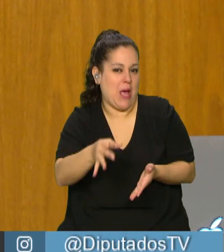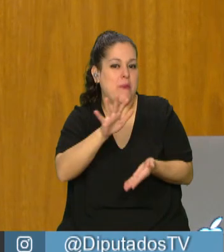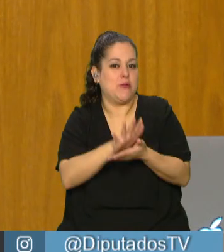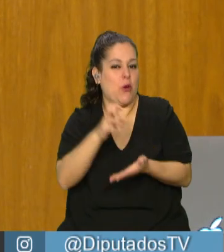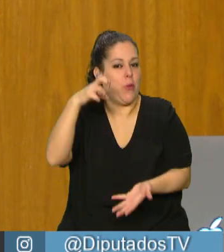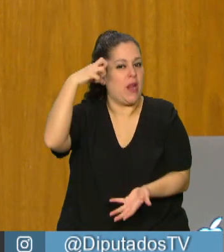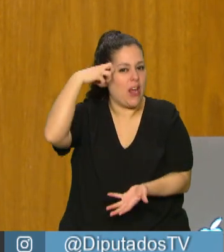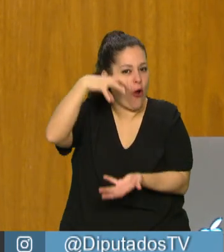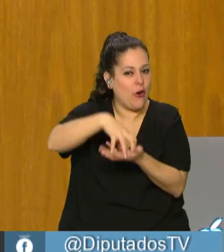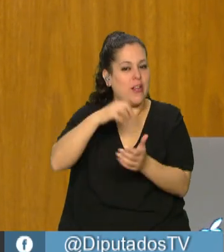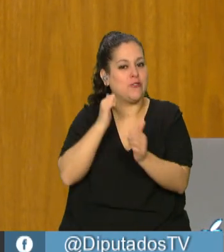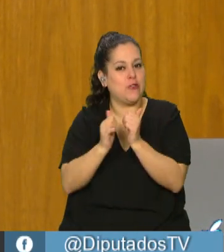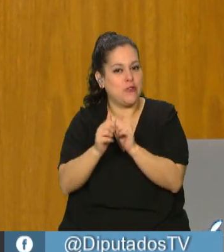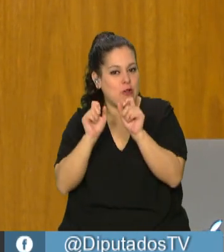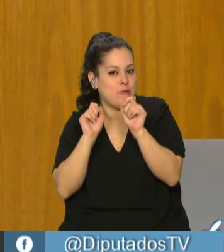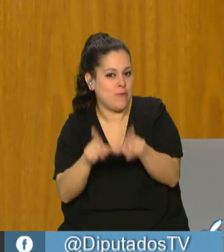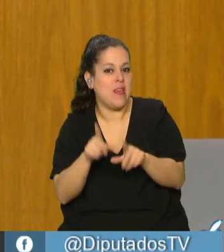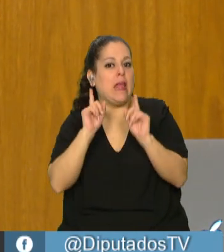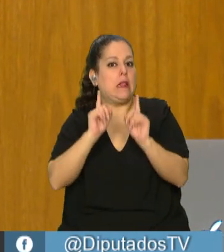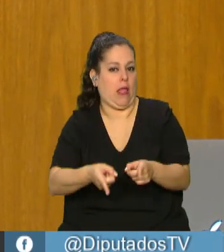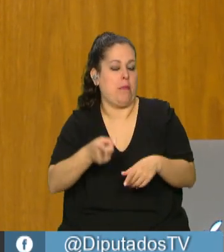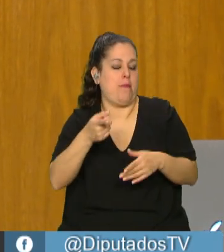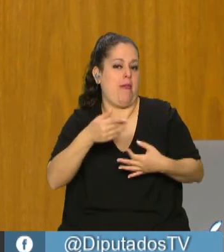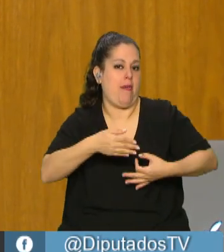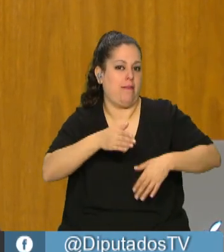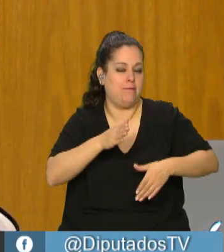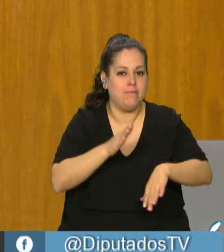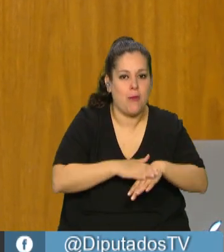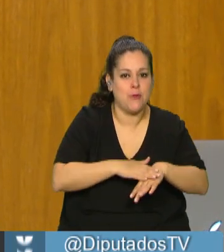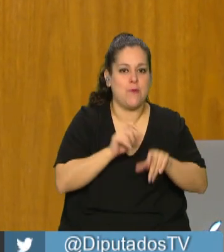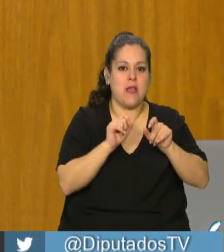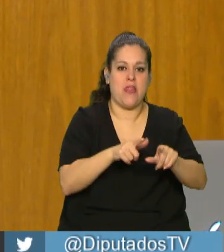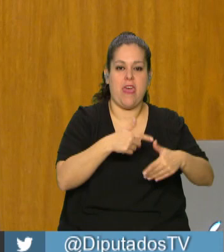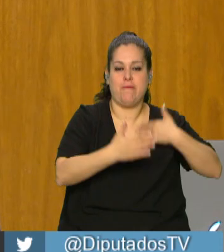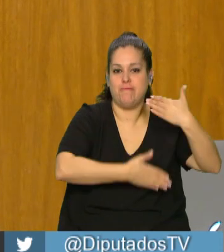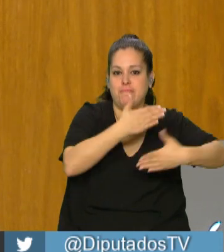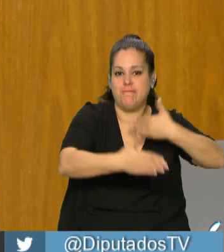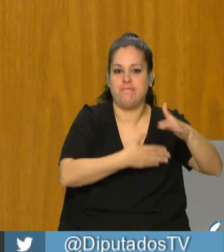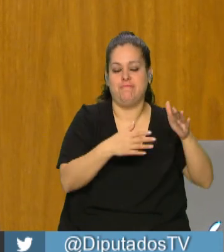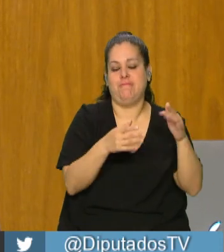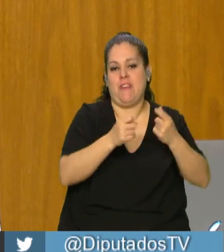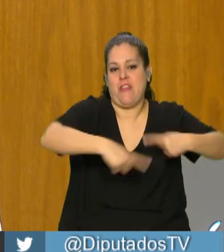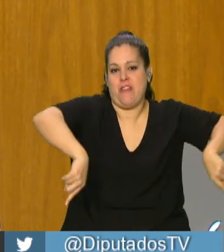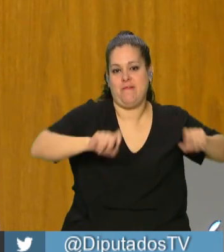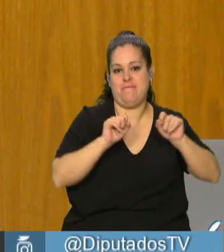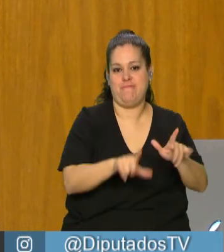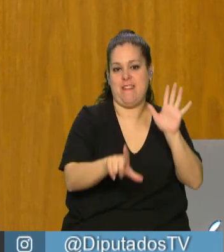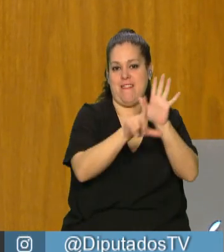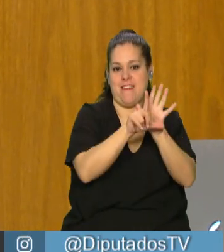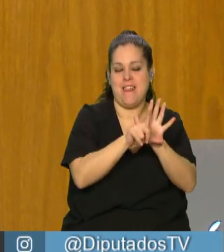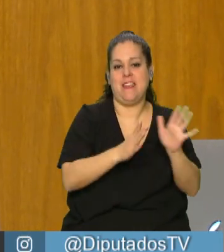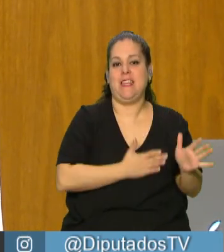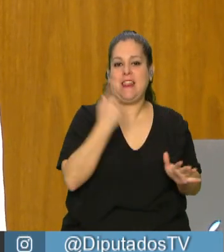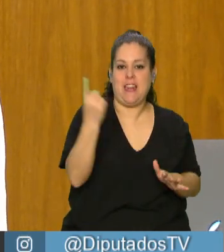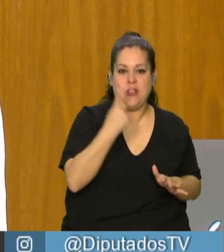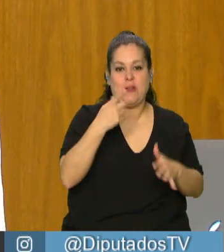también es quien garantiza la legalidad de todas las funciones con un grupo también de secretarios, de directores. Así